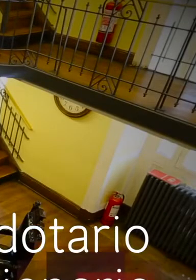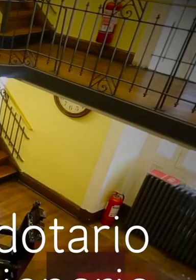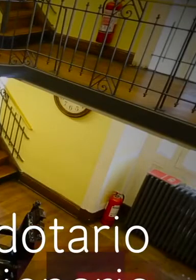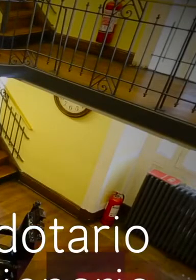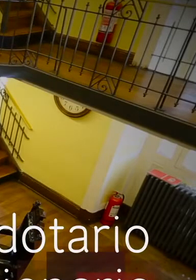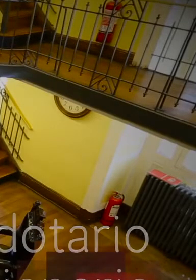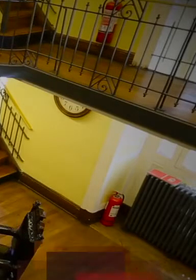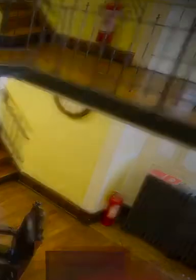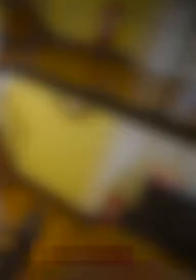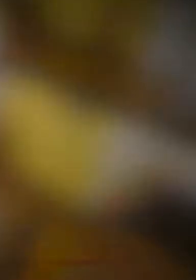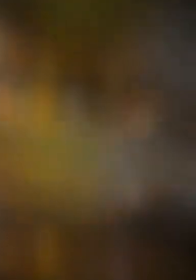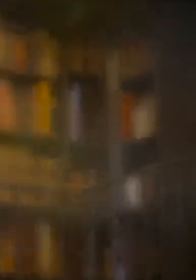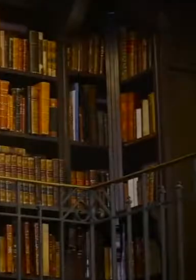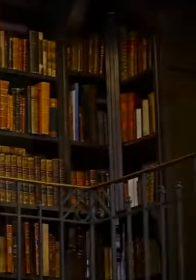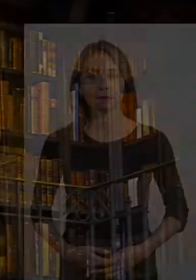Música